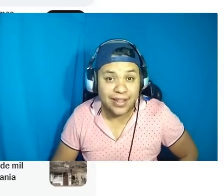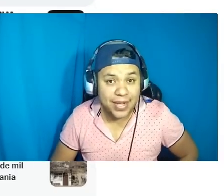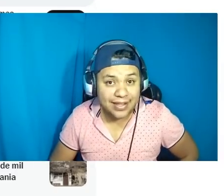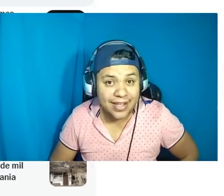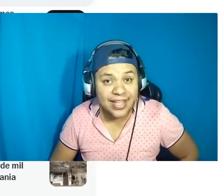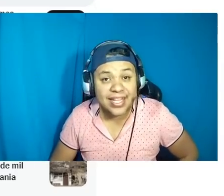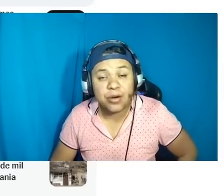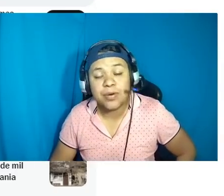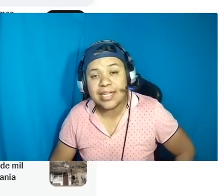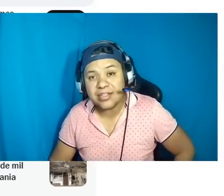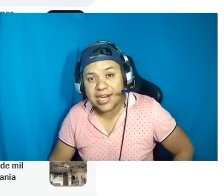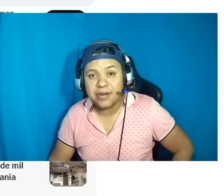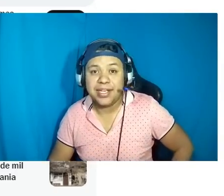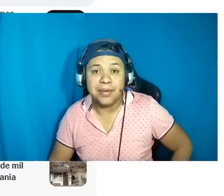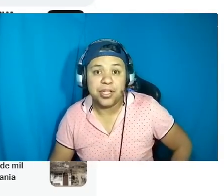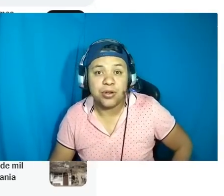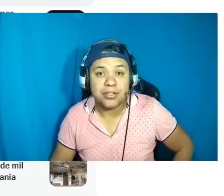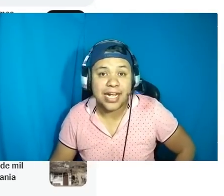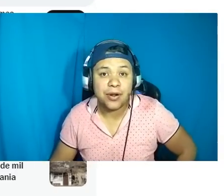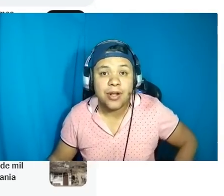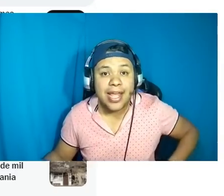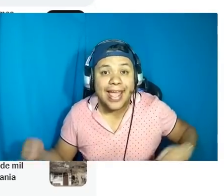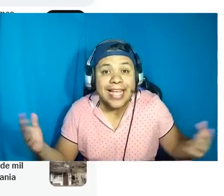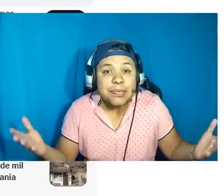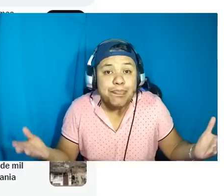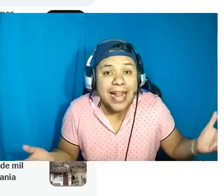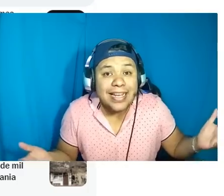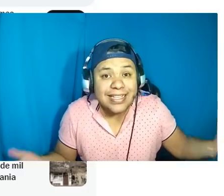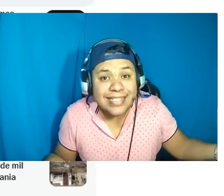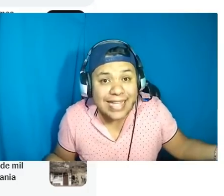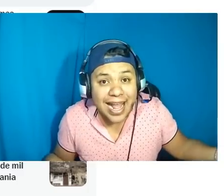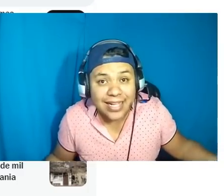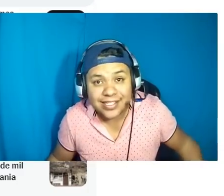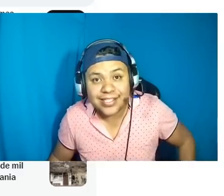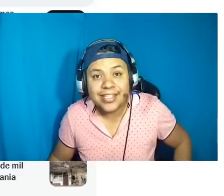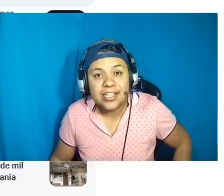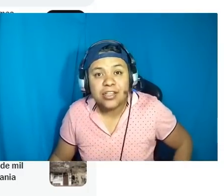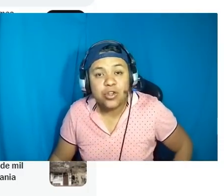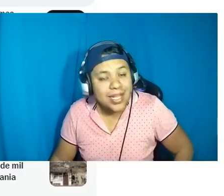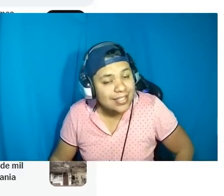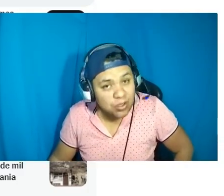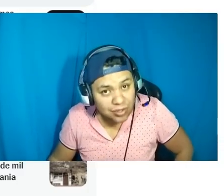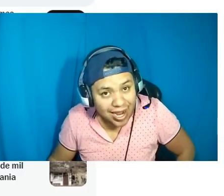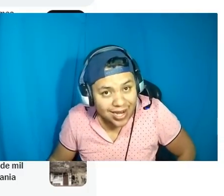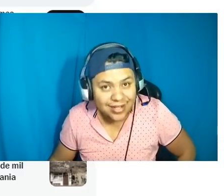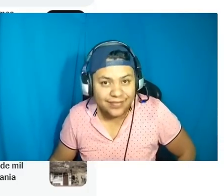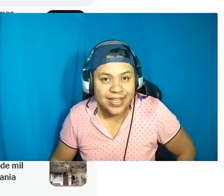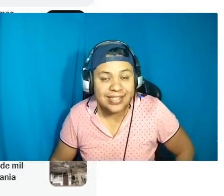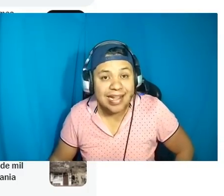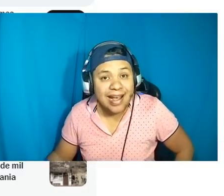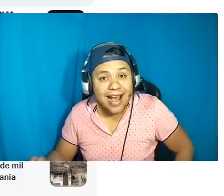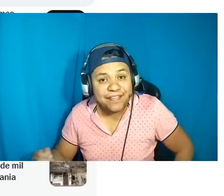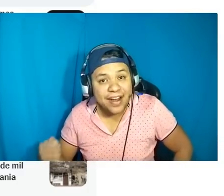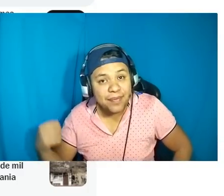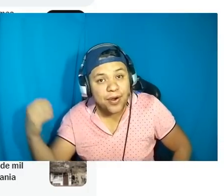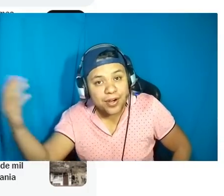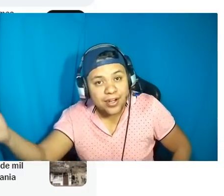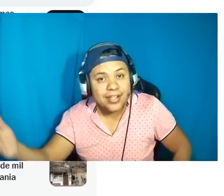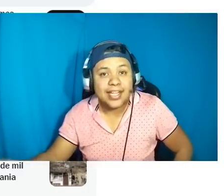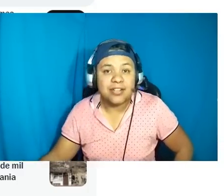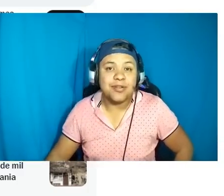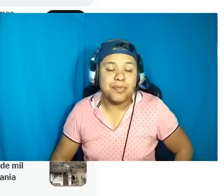foro de debate entre juncal solano y gilberto lozano es panista no es neutral está a favor